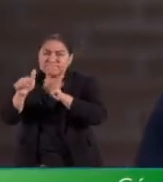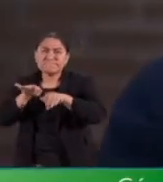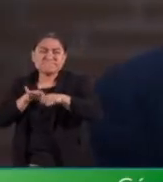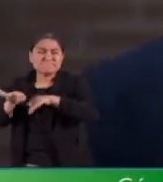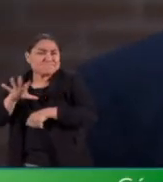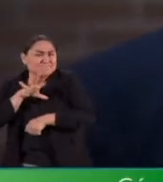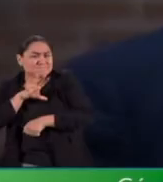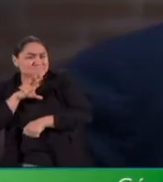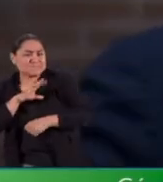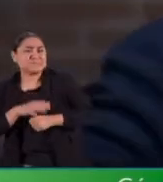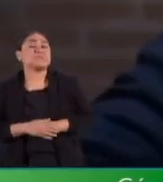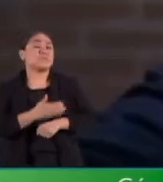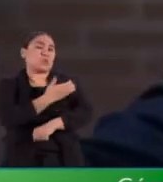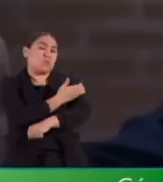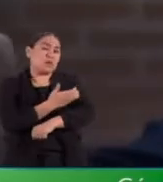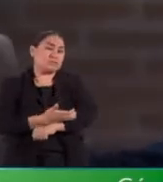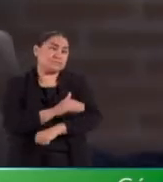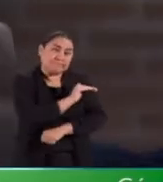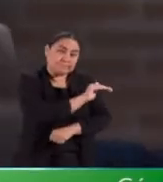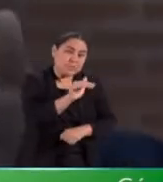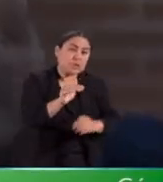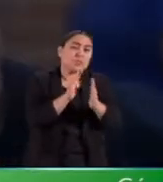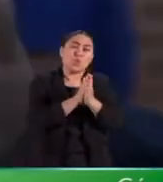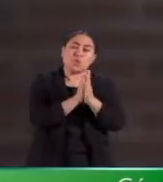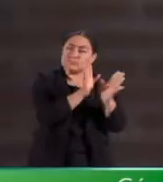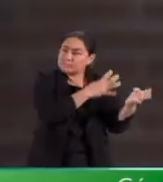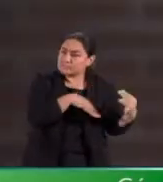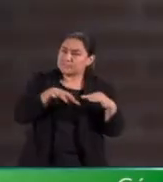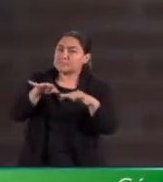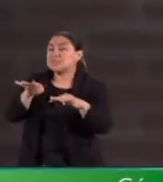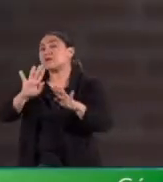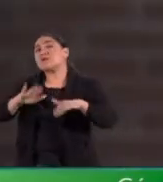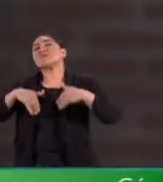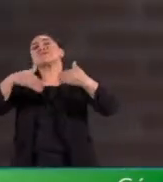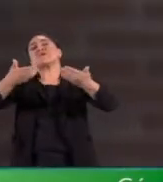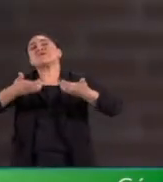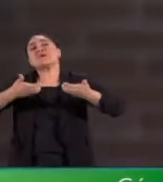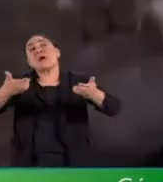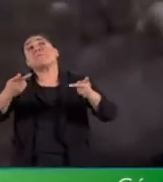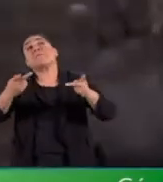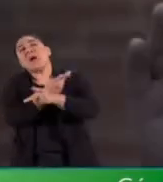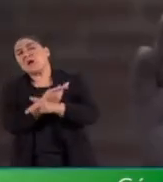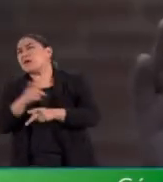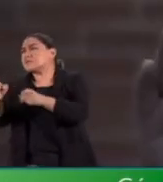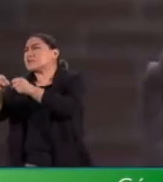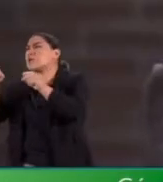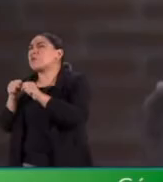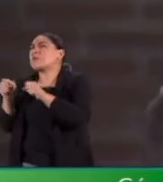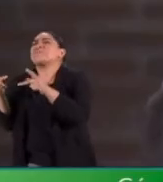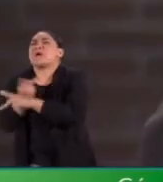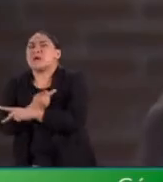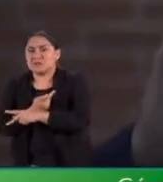Compañeras y compañeros, volteen a ver lo que está ocurriendo en las calles y en las aulas. Y no solo